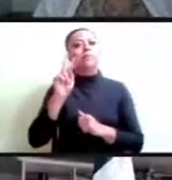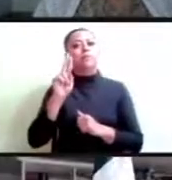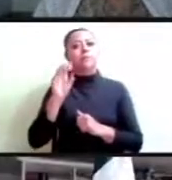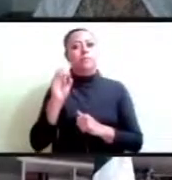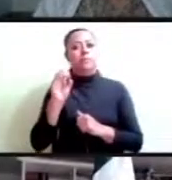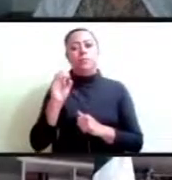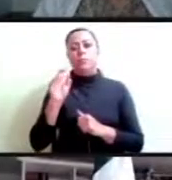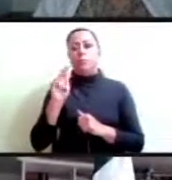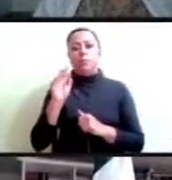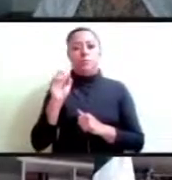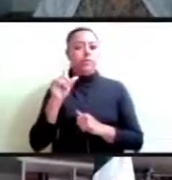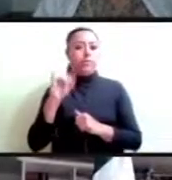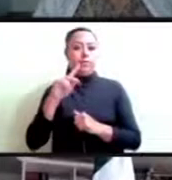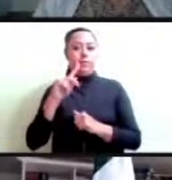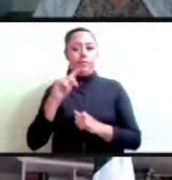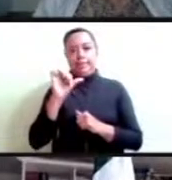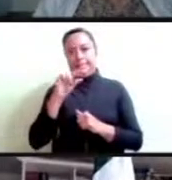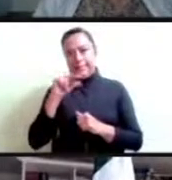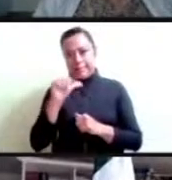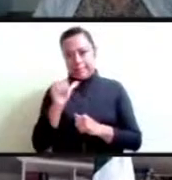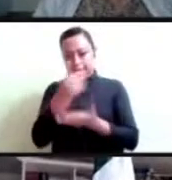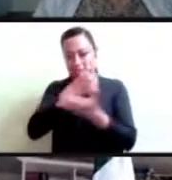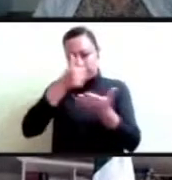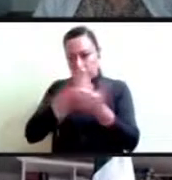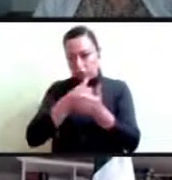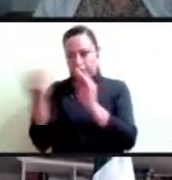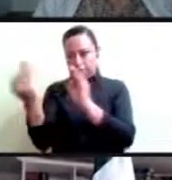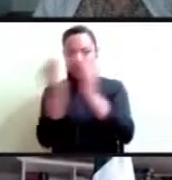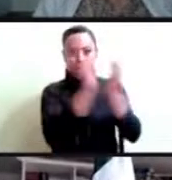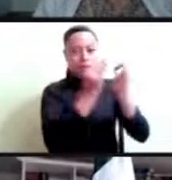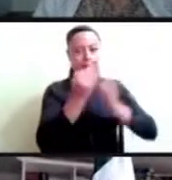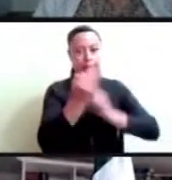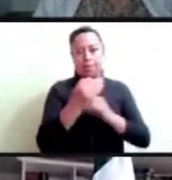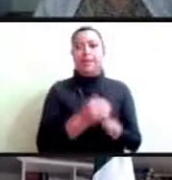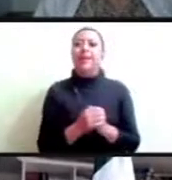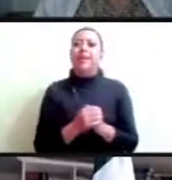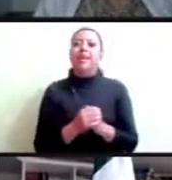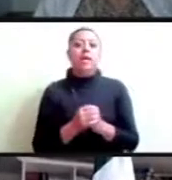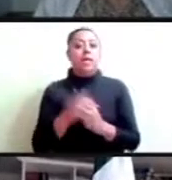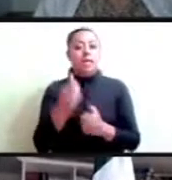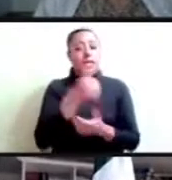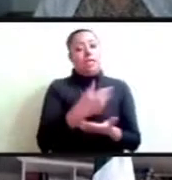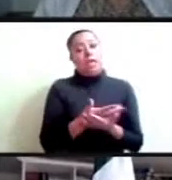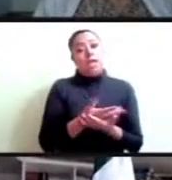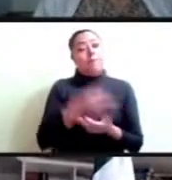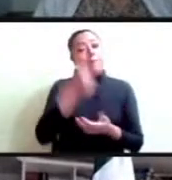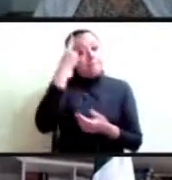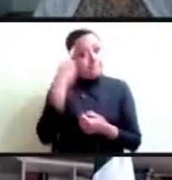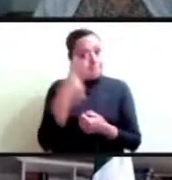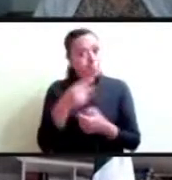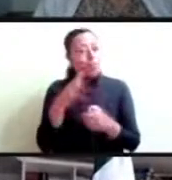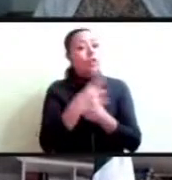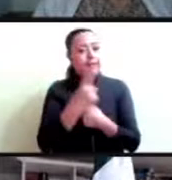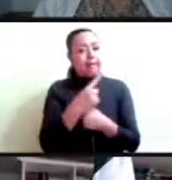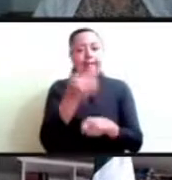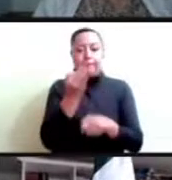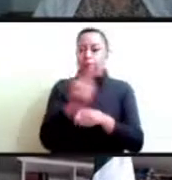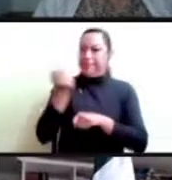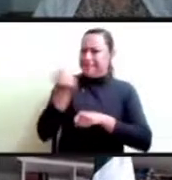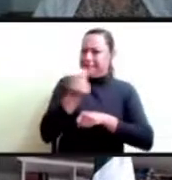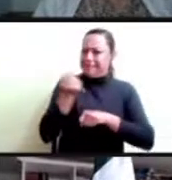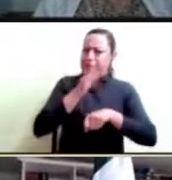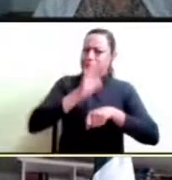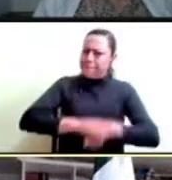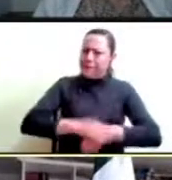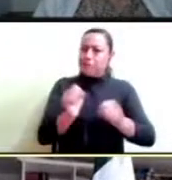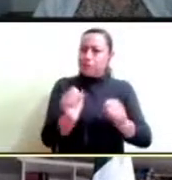zonas conurbadas en general, de la necesidad de darle mucho mayor fuerza normativa y mucho